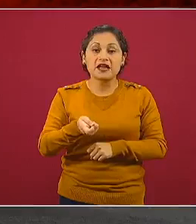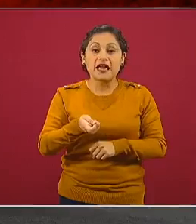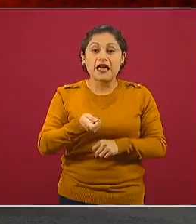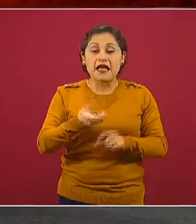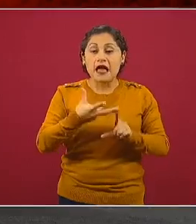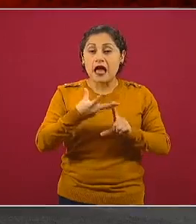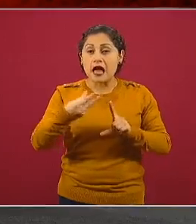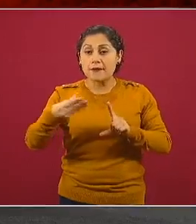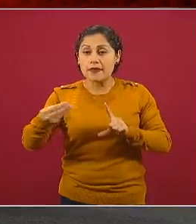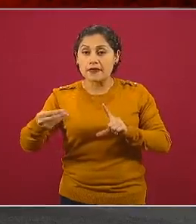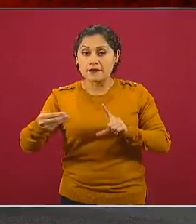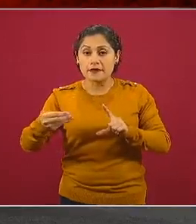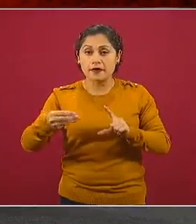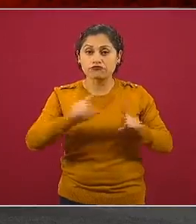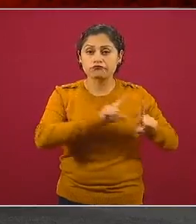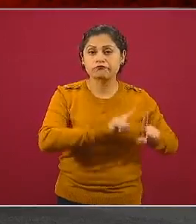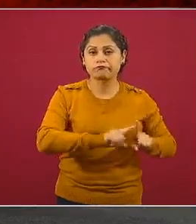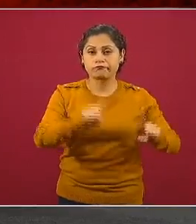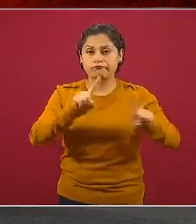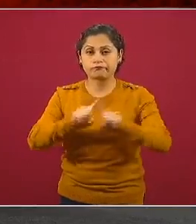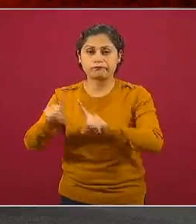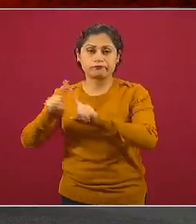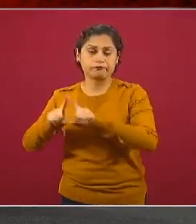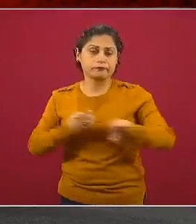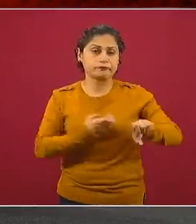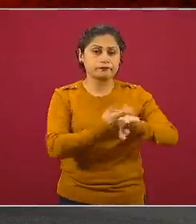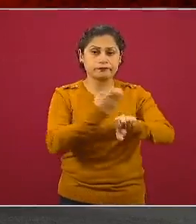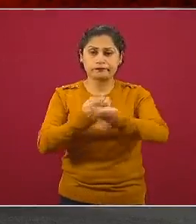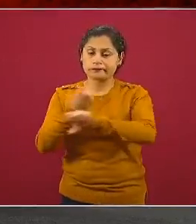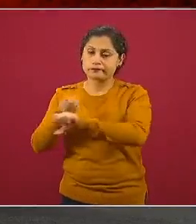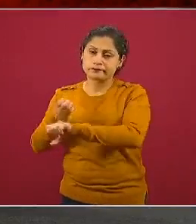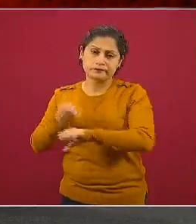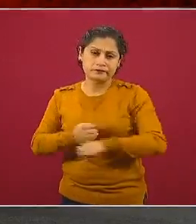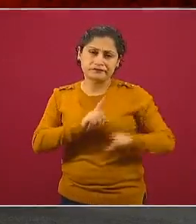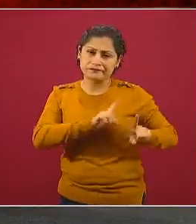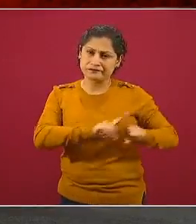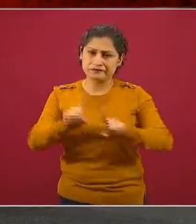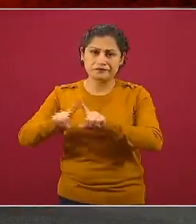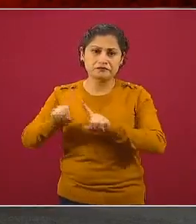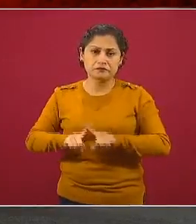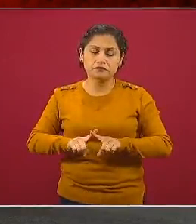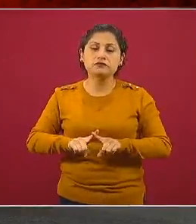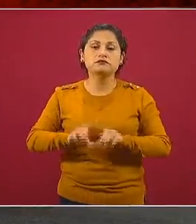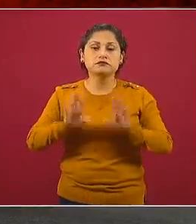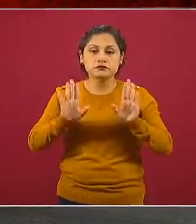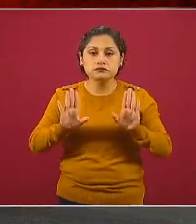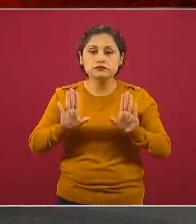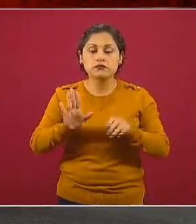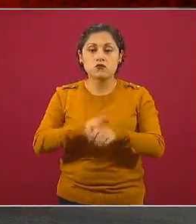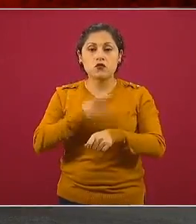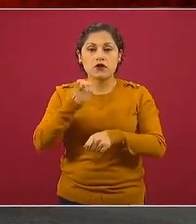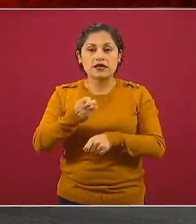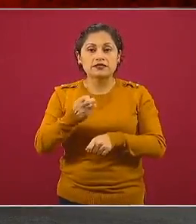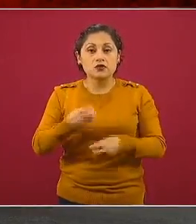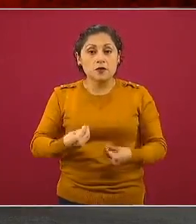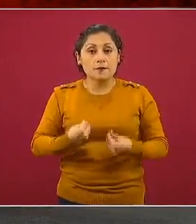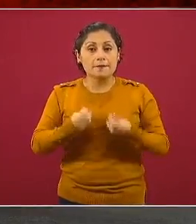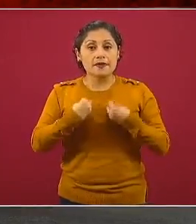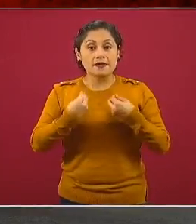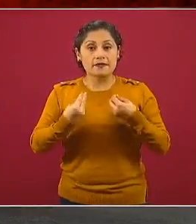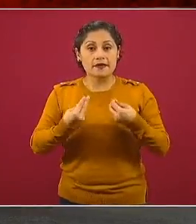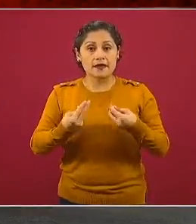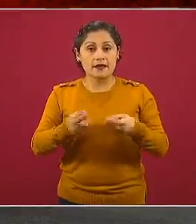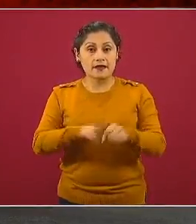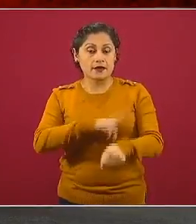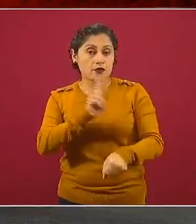es sincrónica, y donde ya hay una oportunidad de empezar a transitar la nueva normalidad es donde empieza